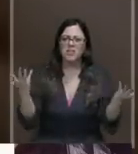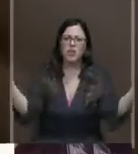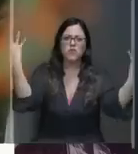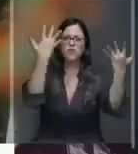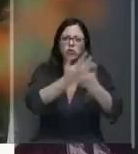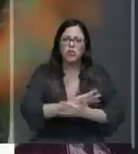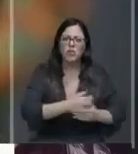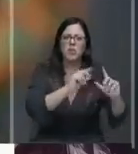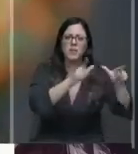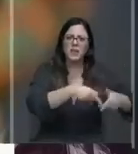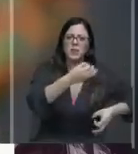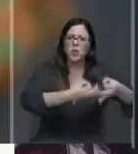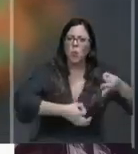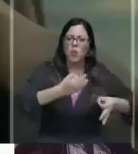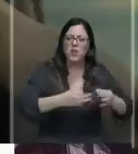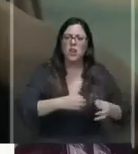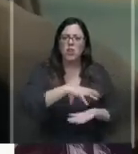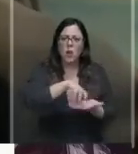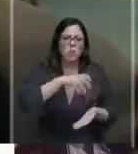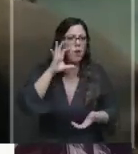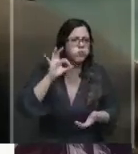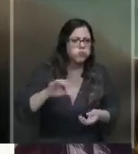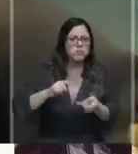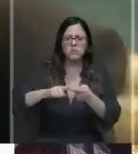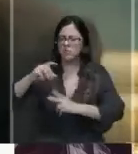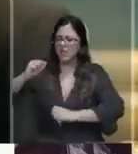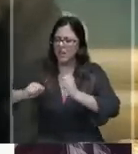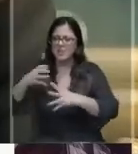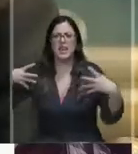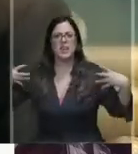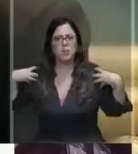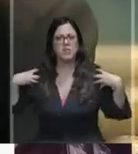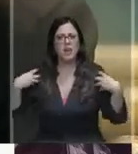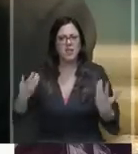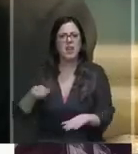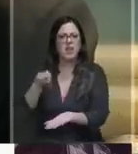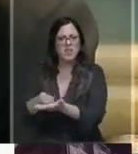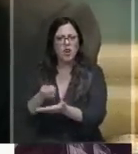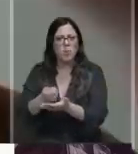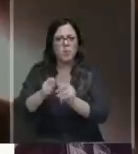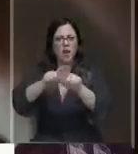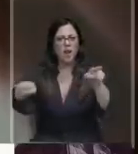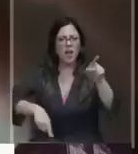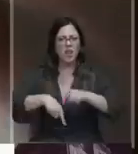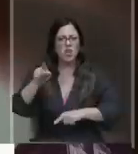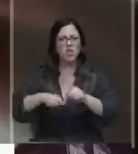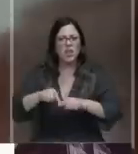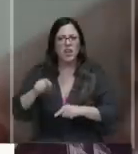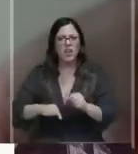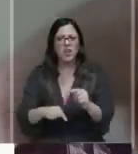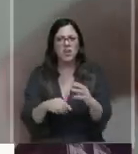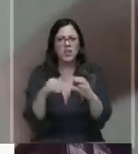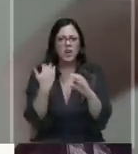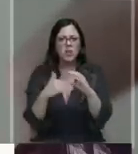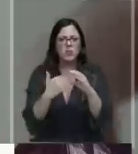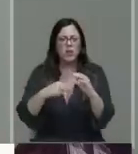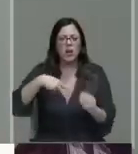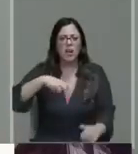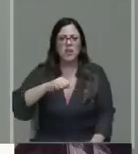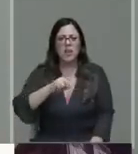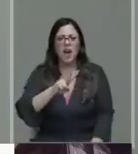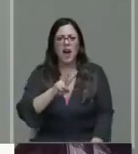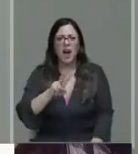el Departamento Jurídico de Las Condes y la empresa responsable de conseguir los terrenos en un mail proporcionado por Navarrete y que fue